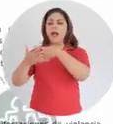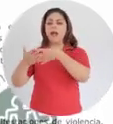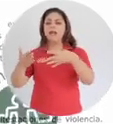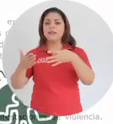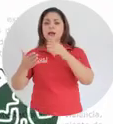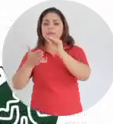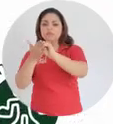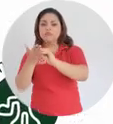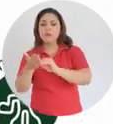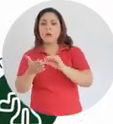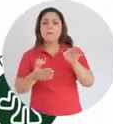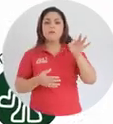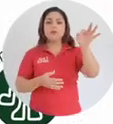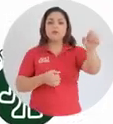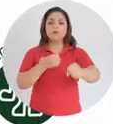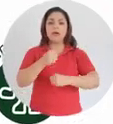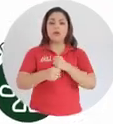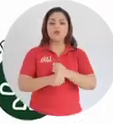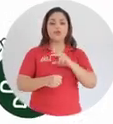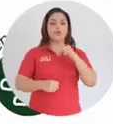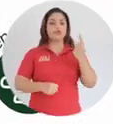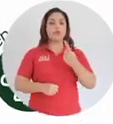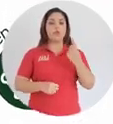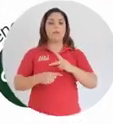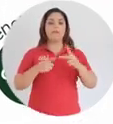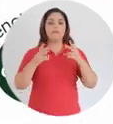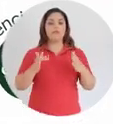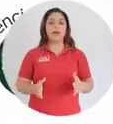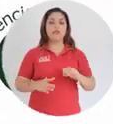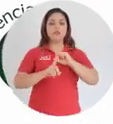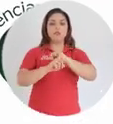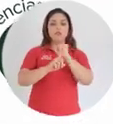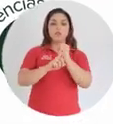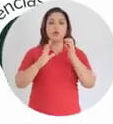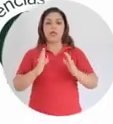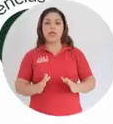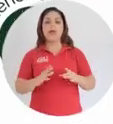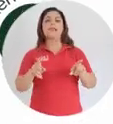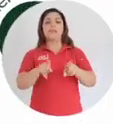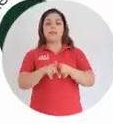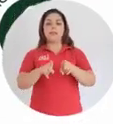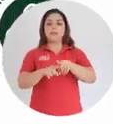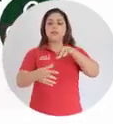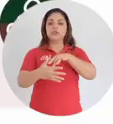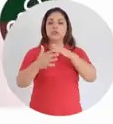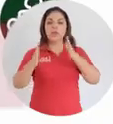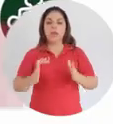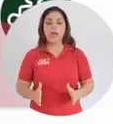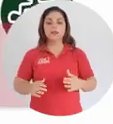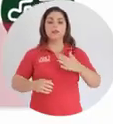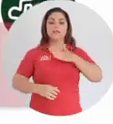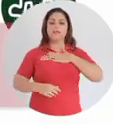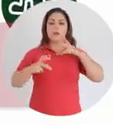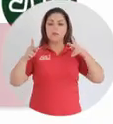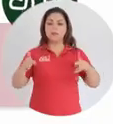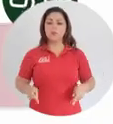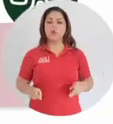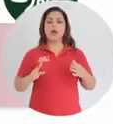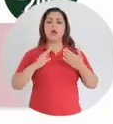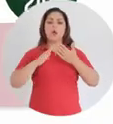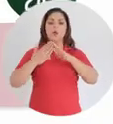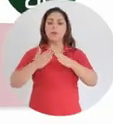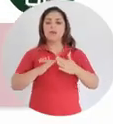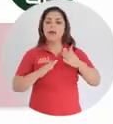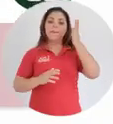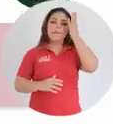para los próximos años, no solamente como profesionales en sociología, también como estudiantes, como también como personas,